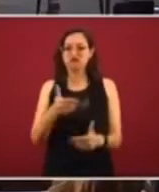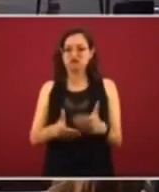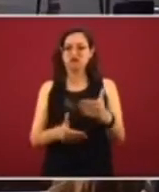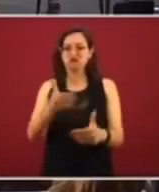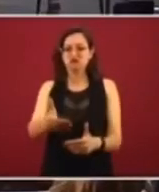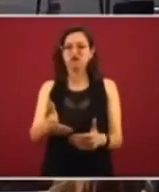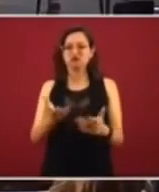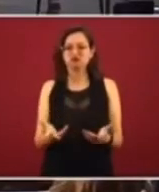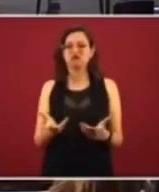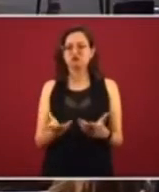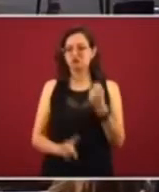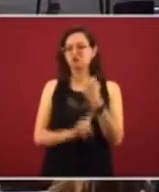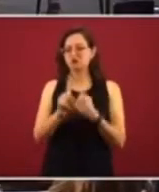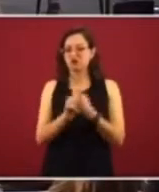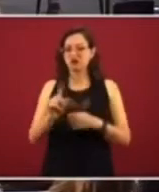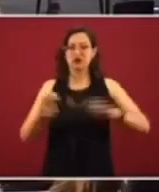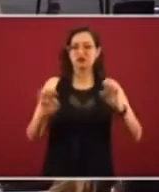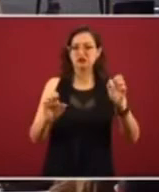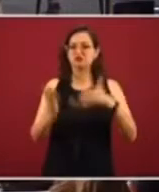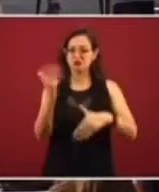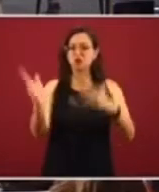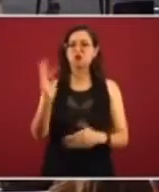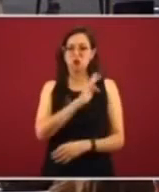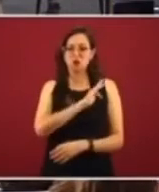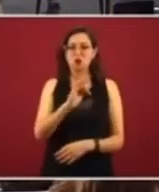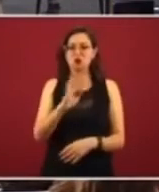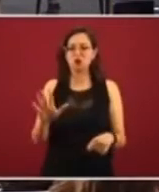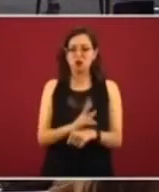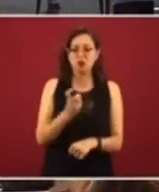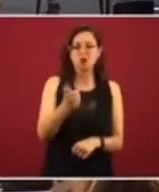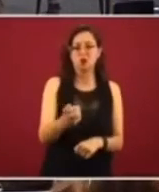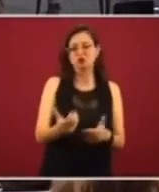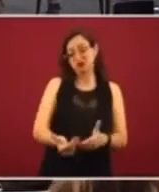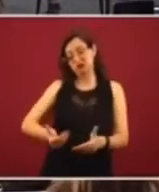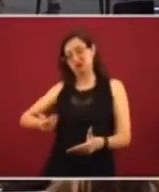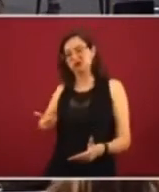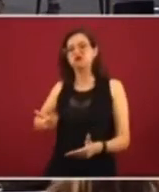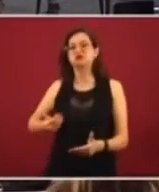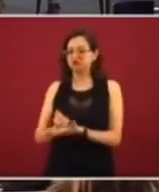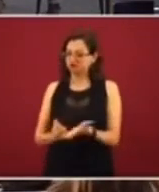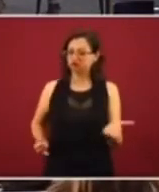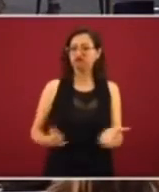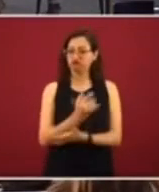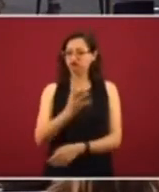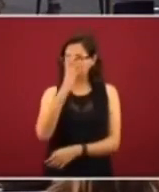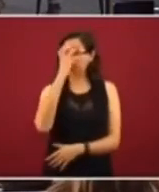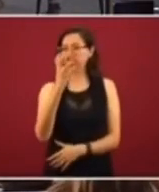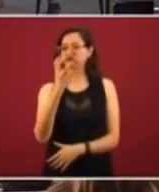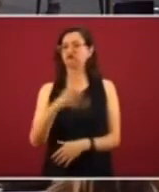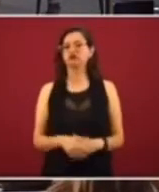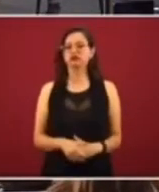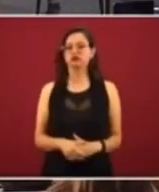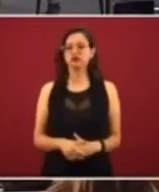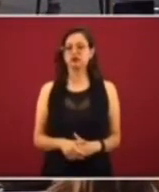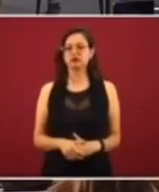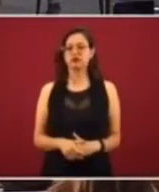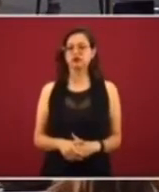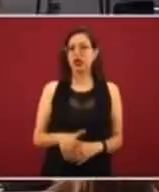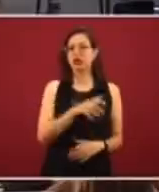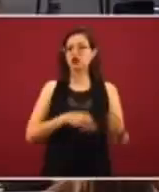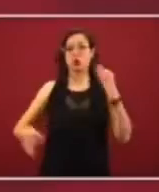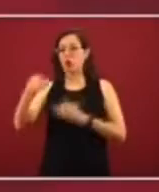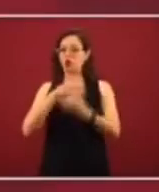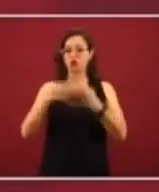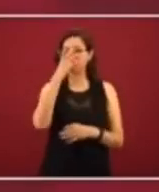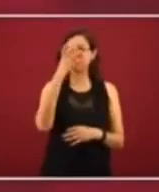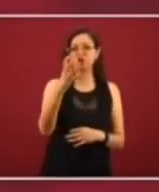pronto superar la emergencia. Por eso se están tomando medidas severas en algunos casos, no en general,